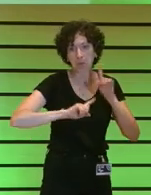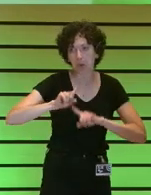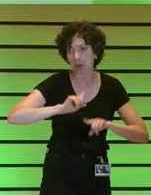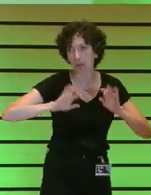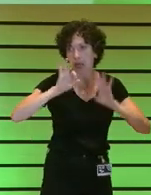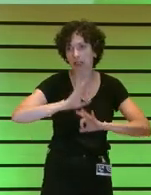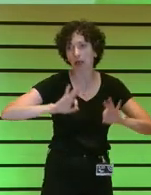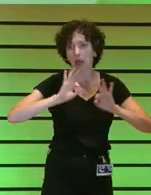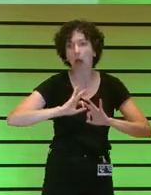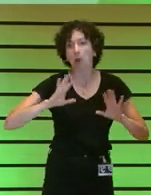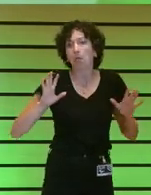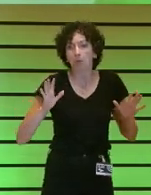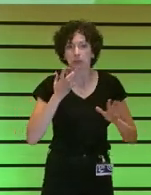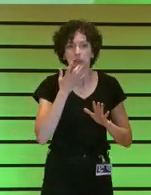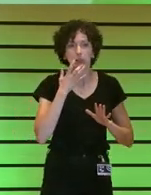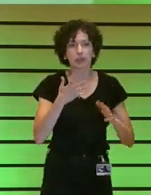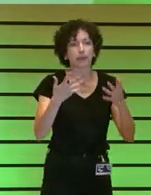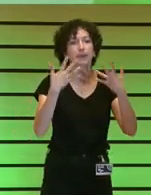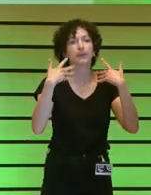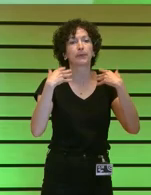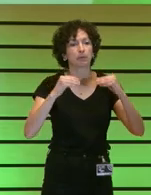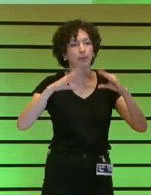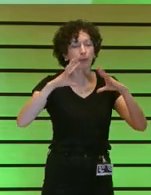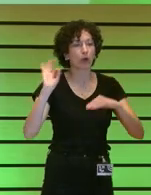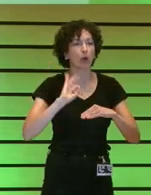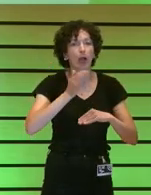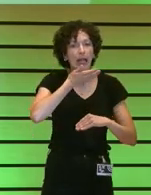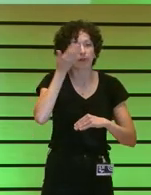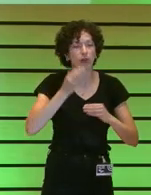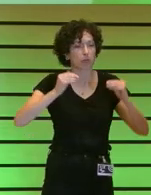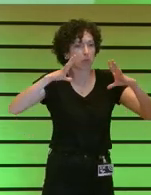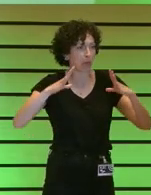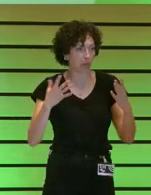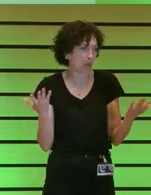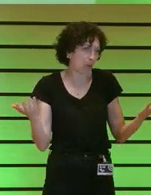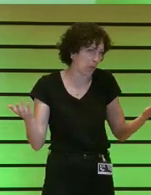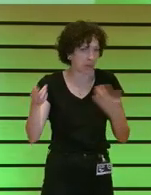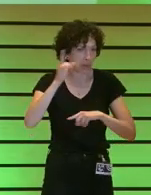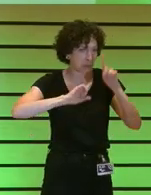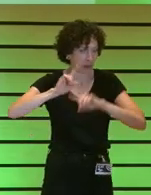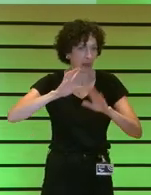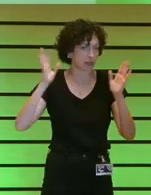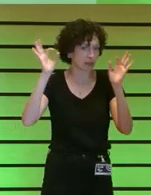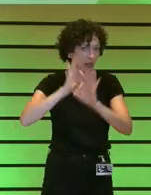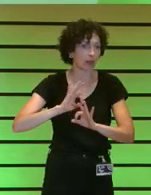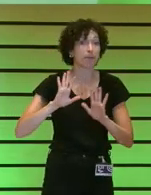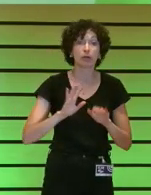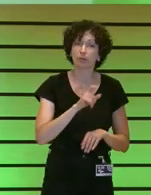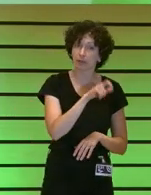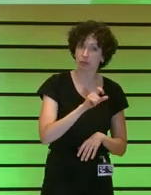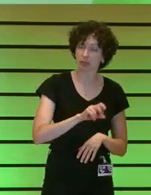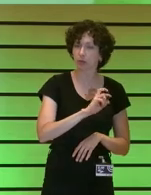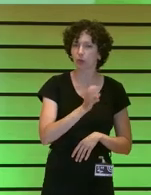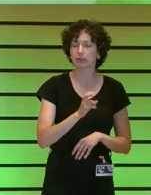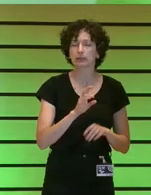supone un gran sacrificio encender el aire acondicionado o la calefacción verdad vale pero ya otros que sí que le suponen